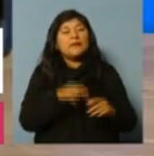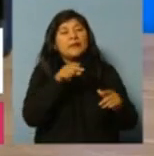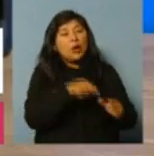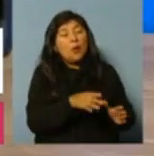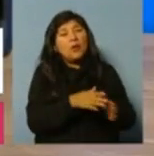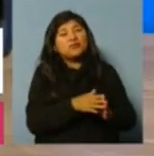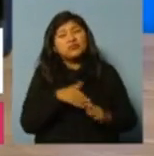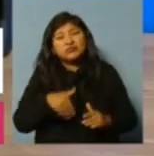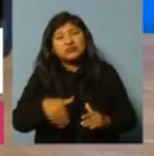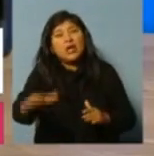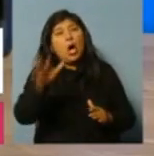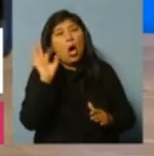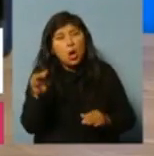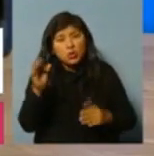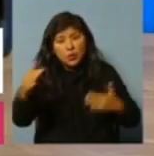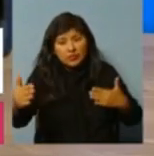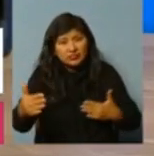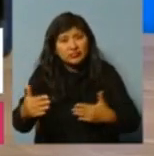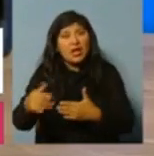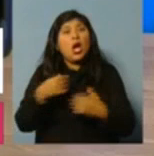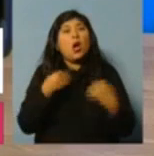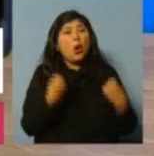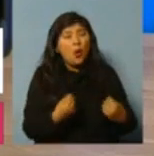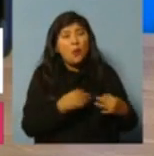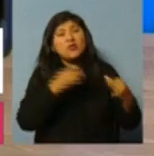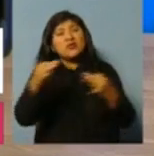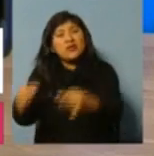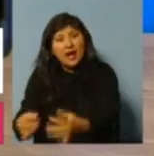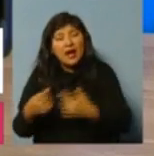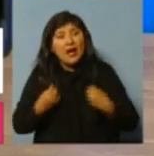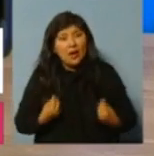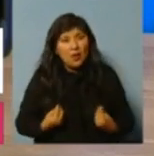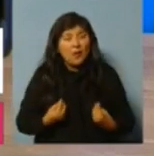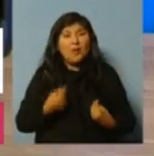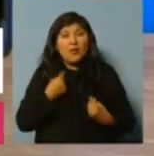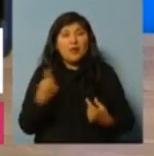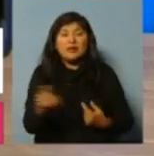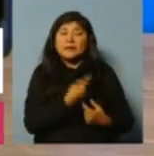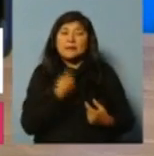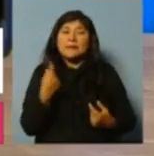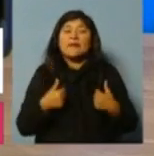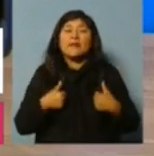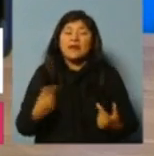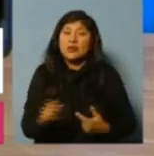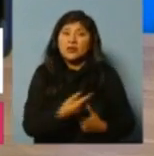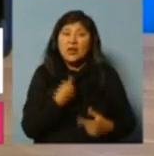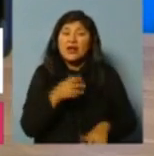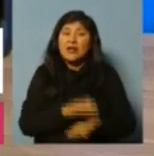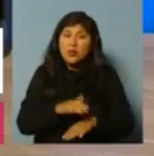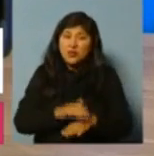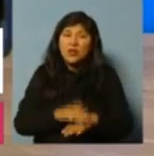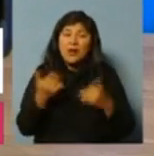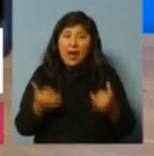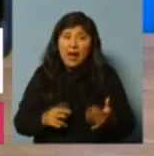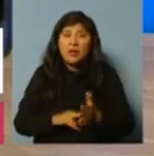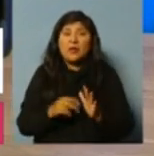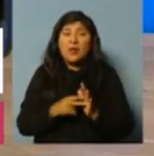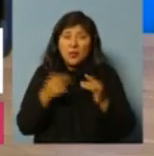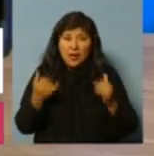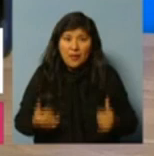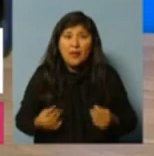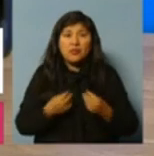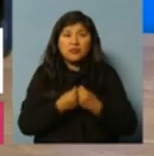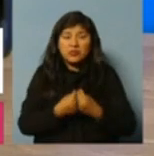la pregunta que se hacen todos bueno con muchas dificultades con mucha responsabilidad creo que lo que hay que tiene que primar hoy